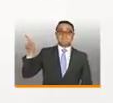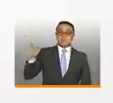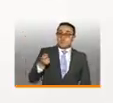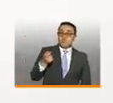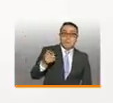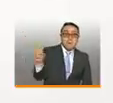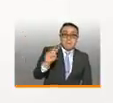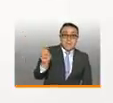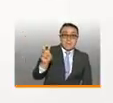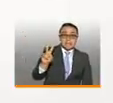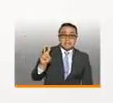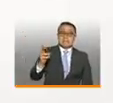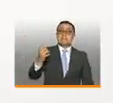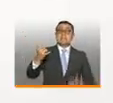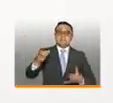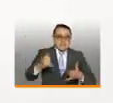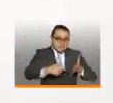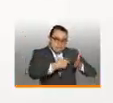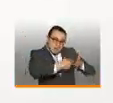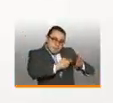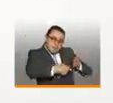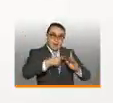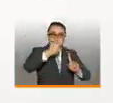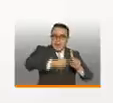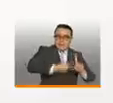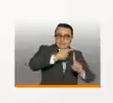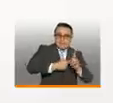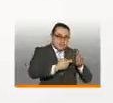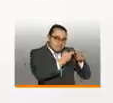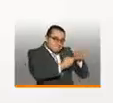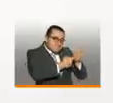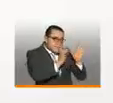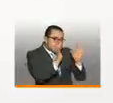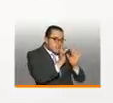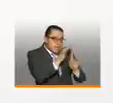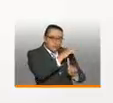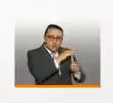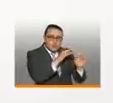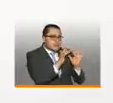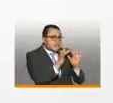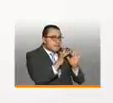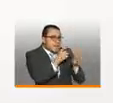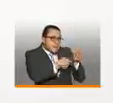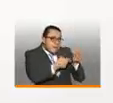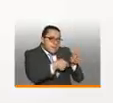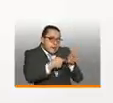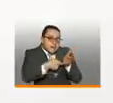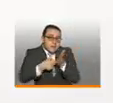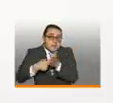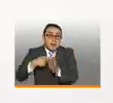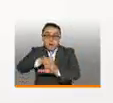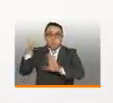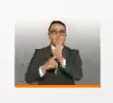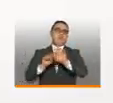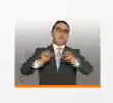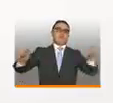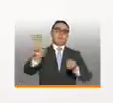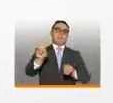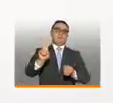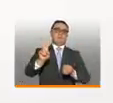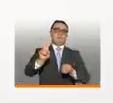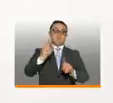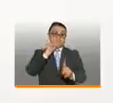una disponibilidad ajustada mes a mes para poder empezar a planear,